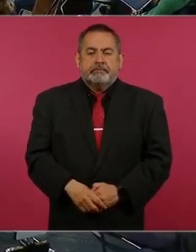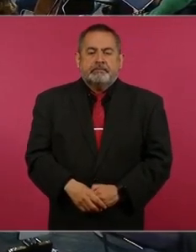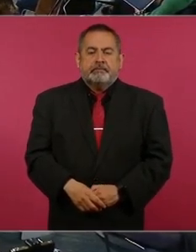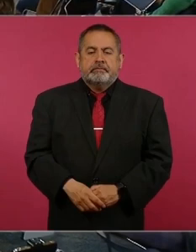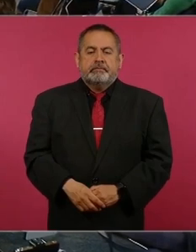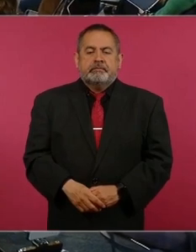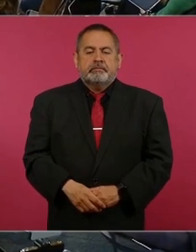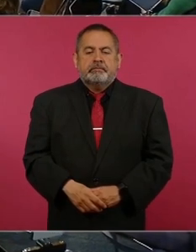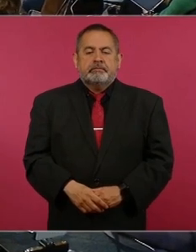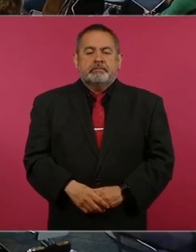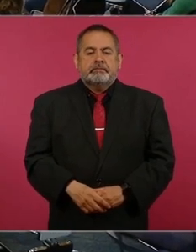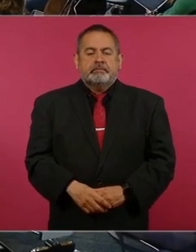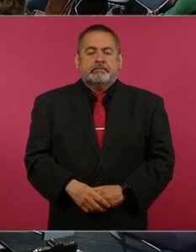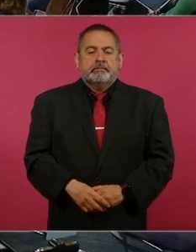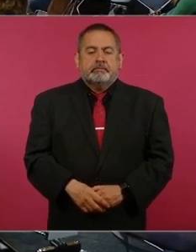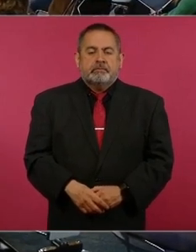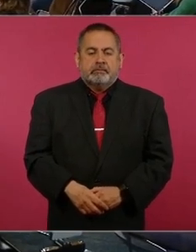Dije, esto es